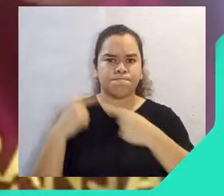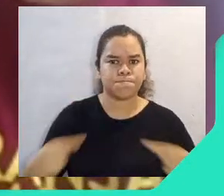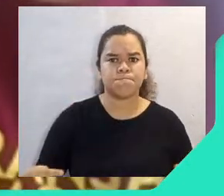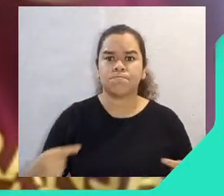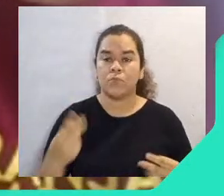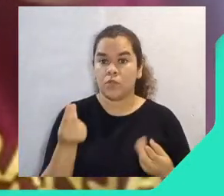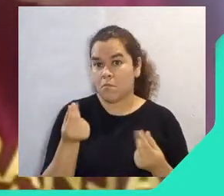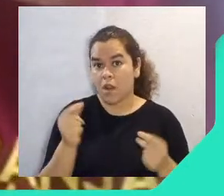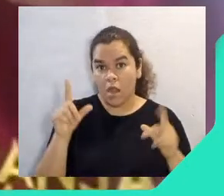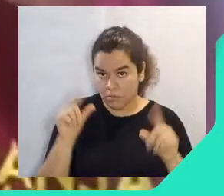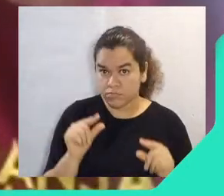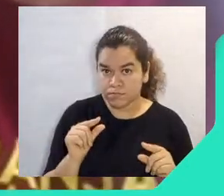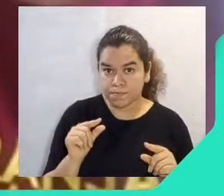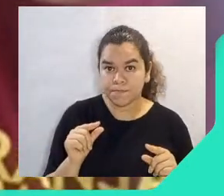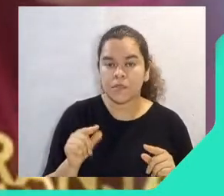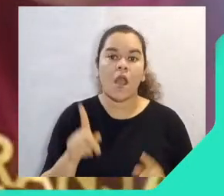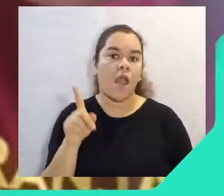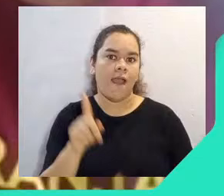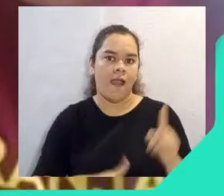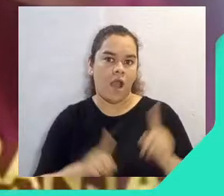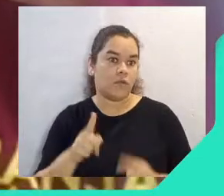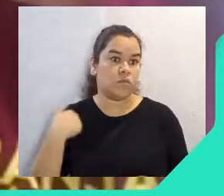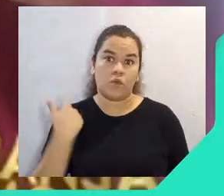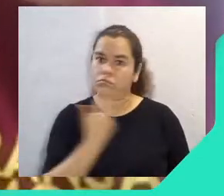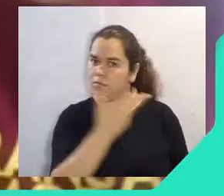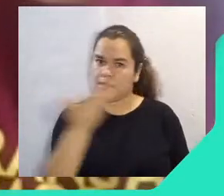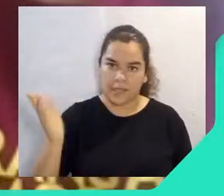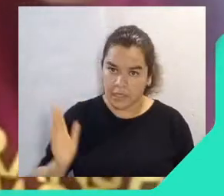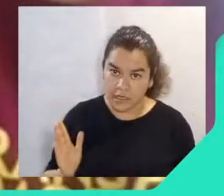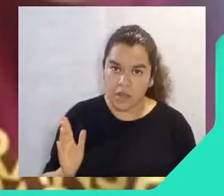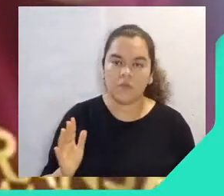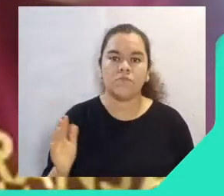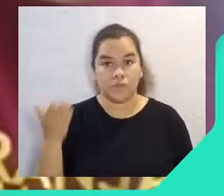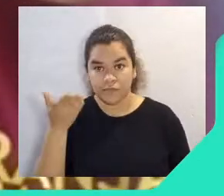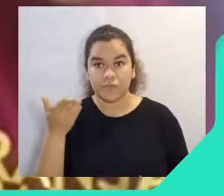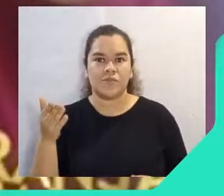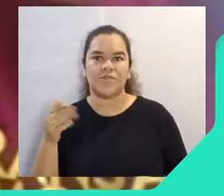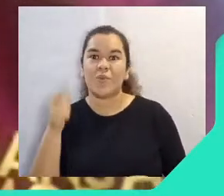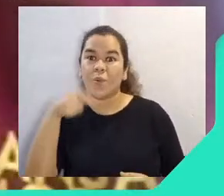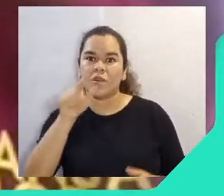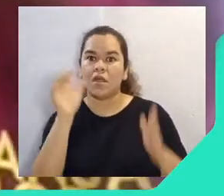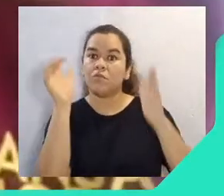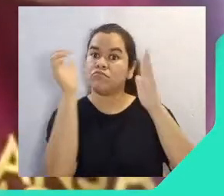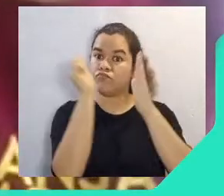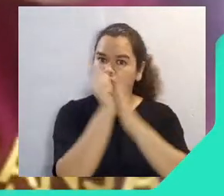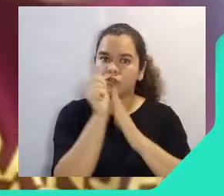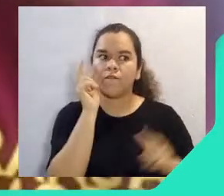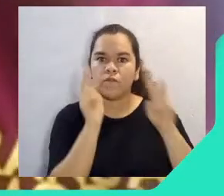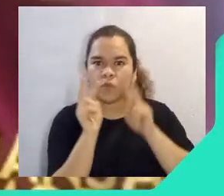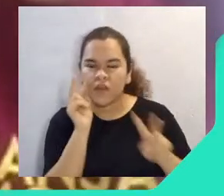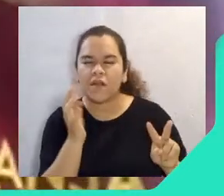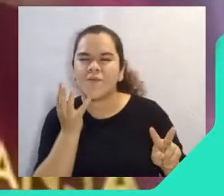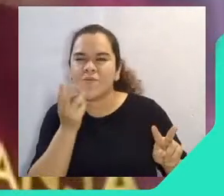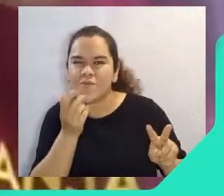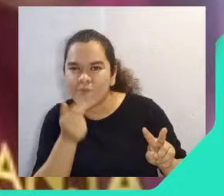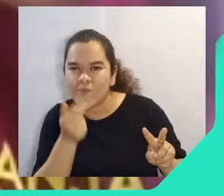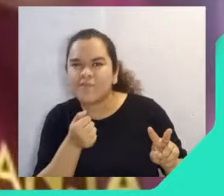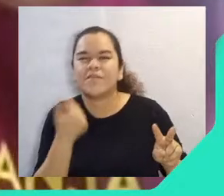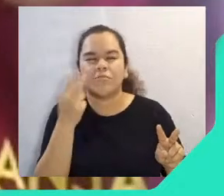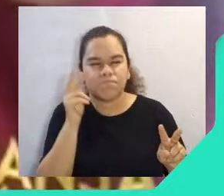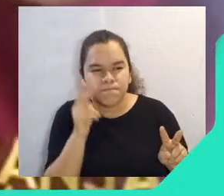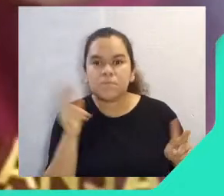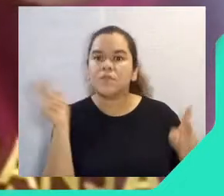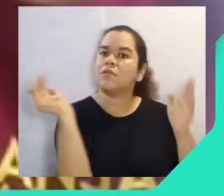accesibles, algunos están disponibles para todo público, así que yo les recomendaría que vayan viendo qué les gusta, ingresen a la página de la